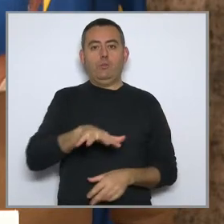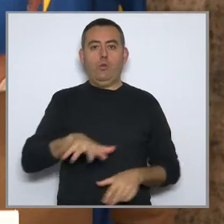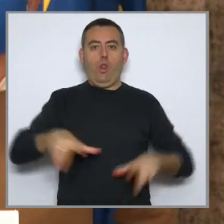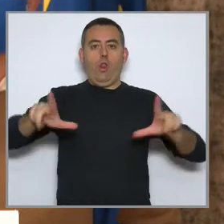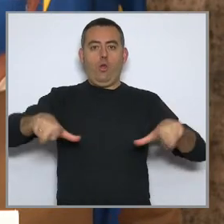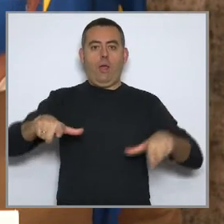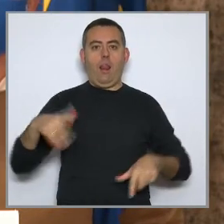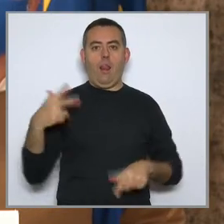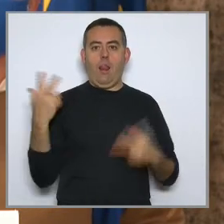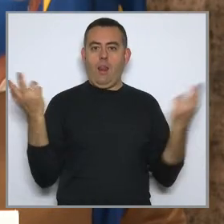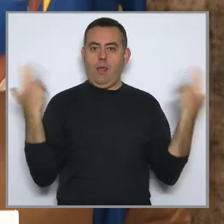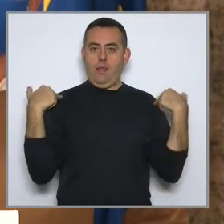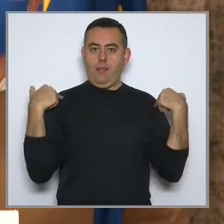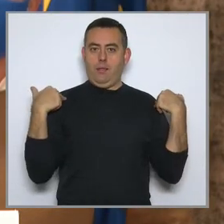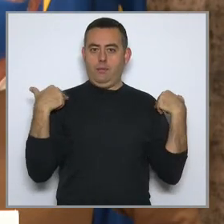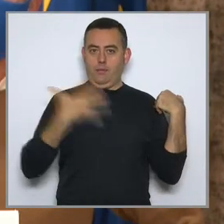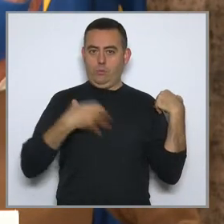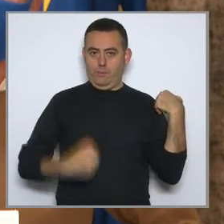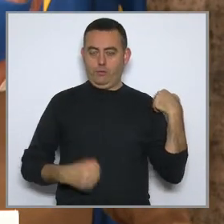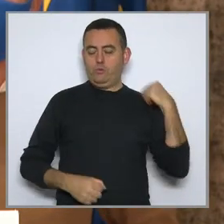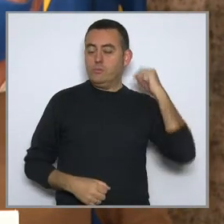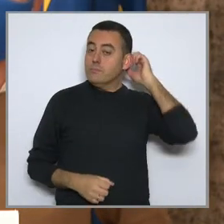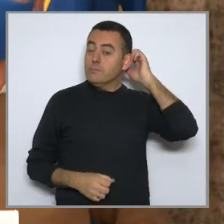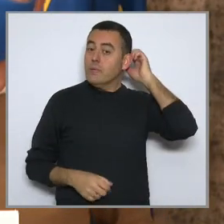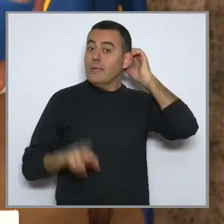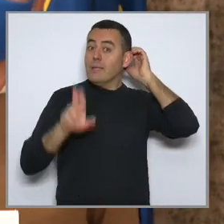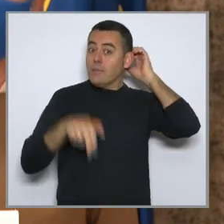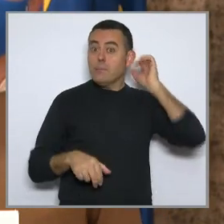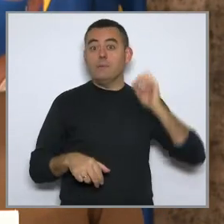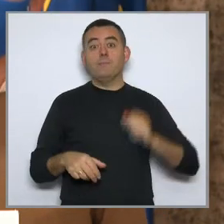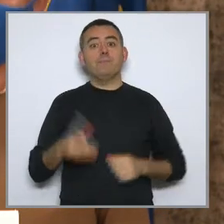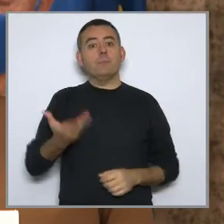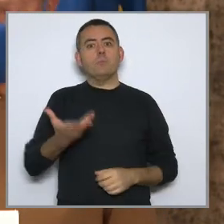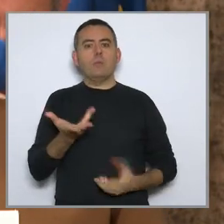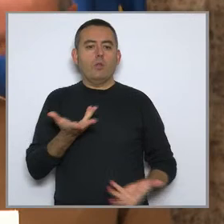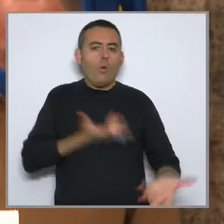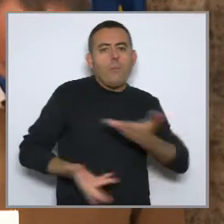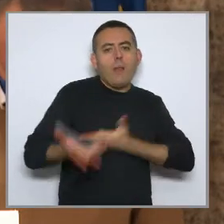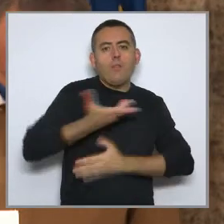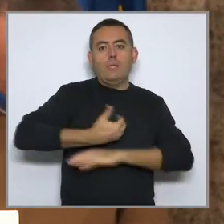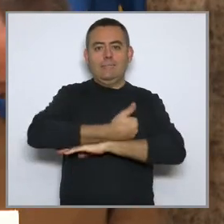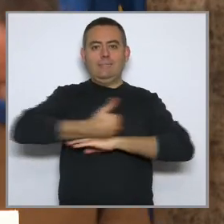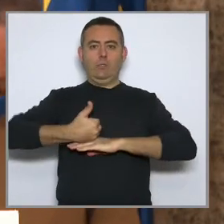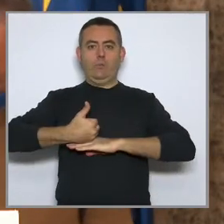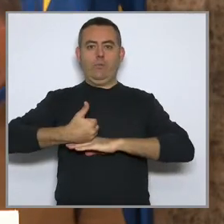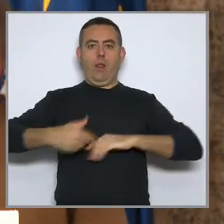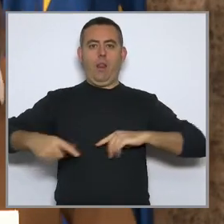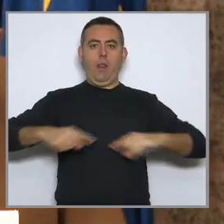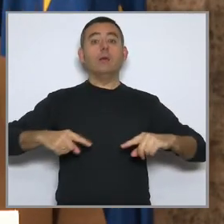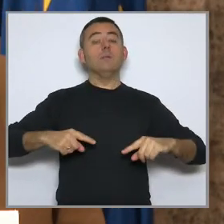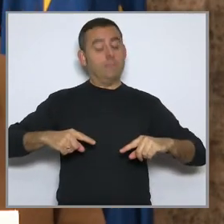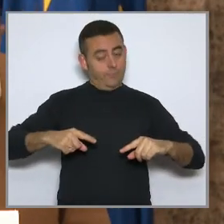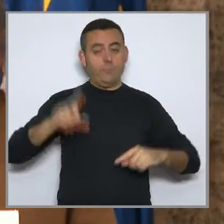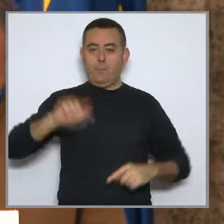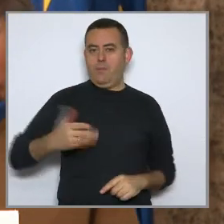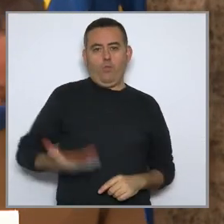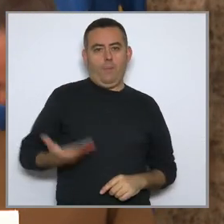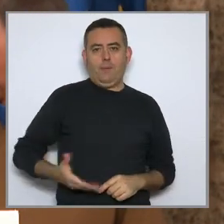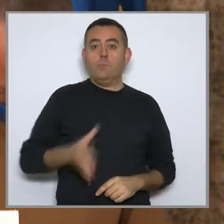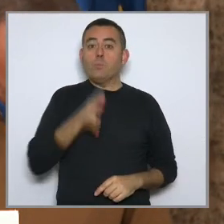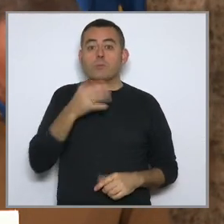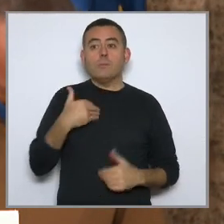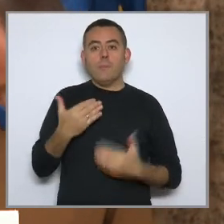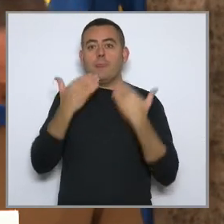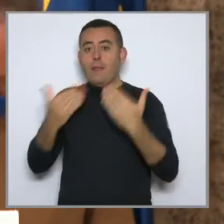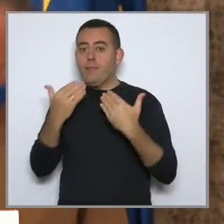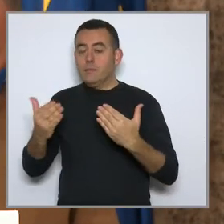también, por tanto, desde esa cooperación institucional que es fundamental. Y quiero agradecer a los ayuntamientos, a